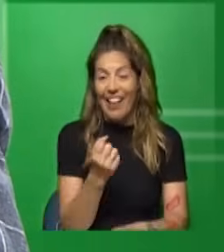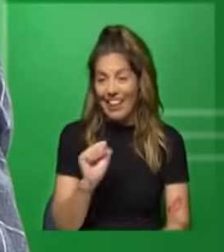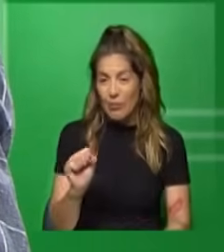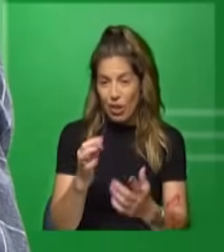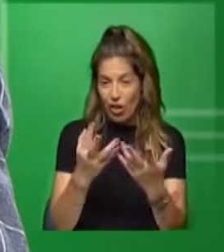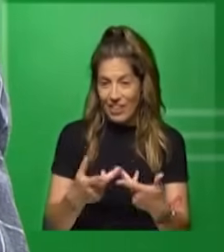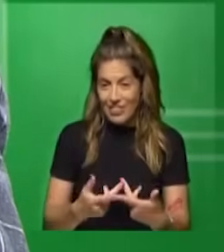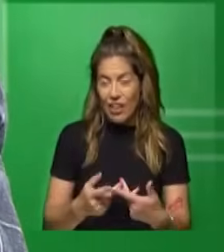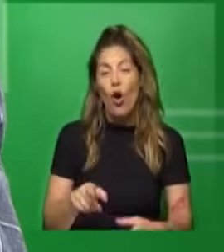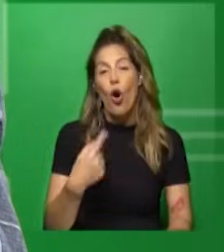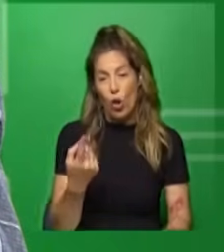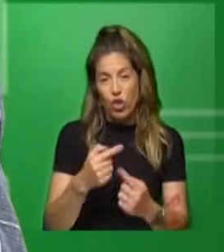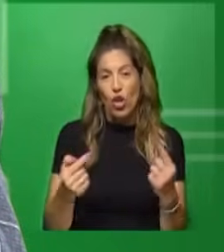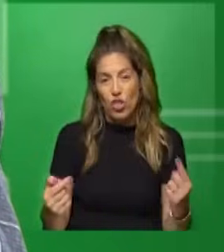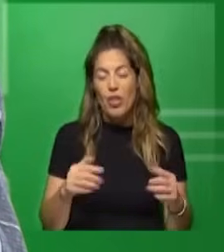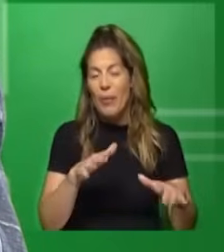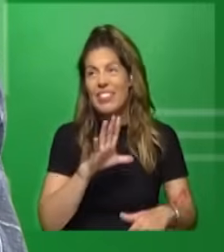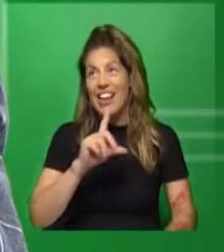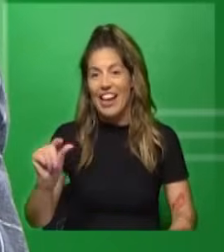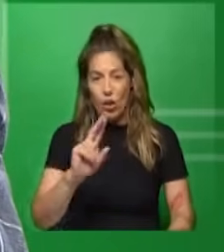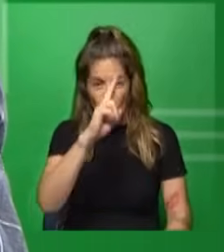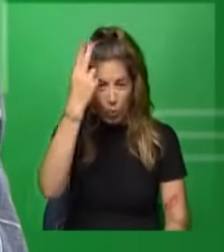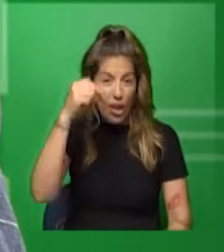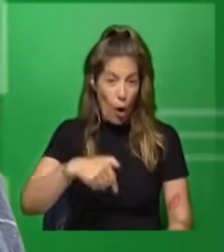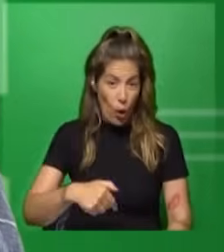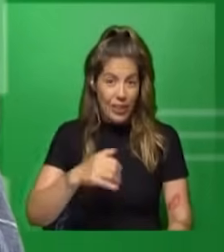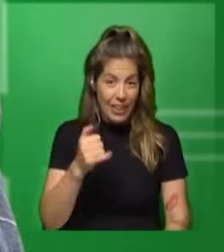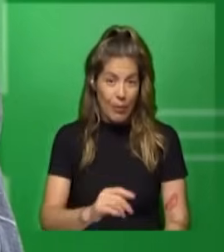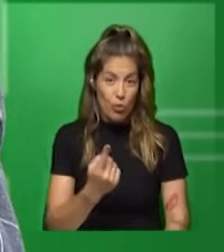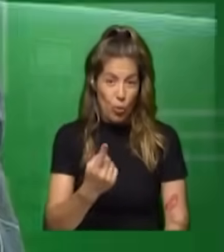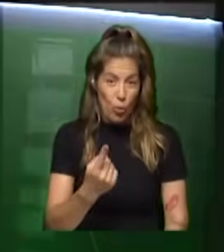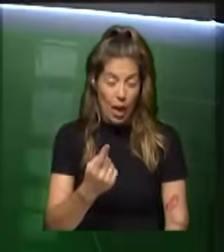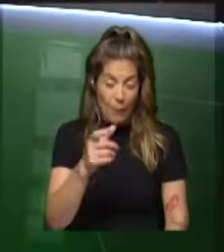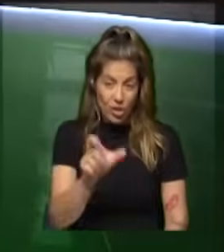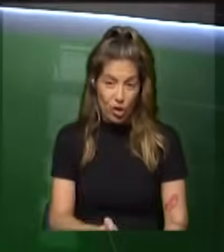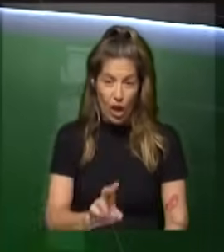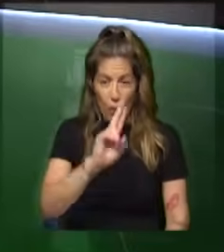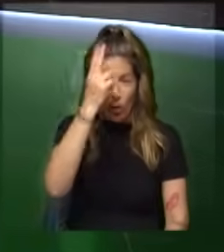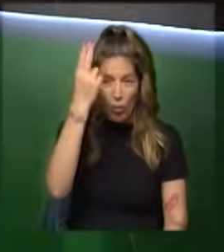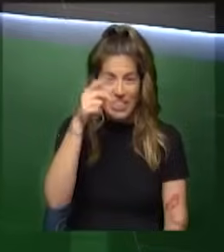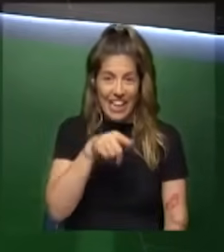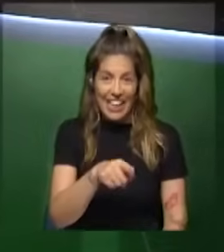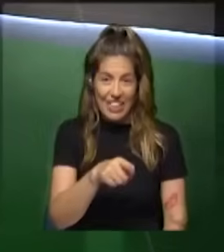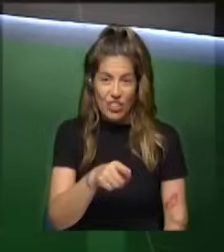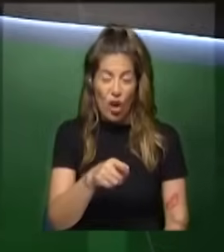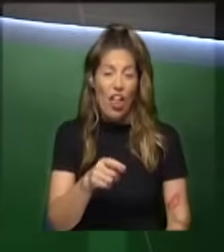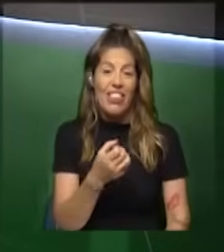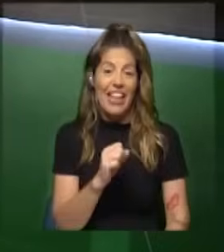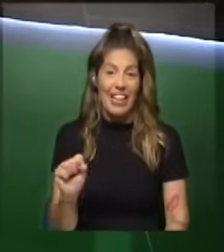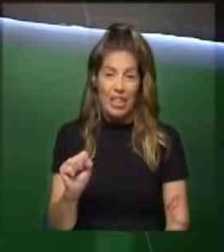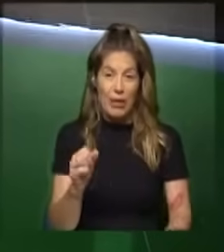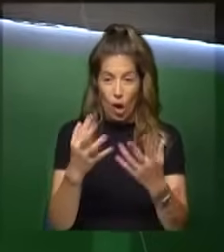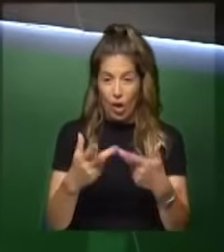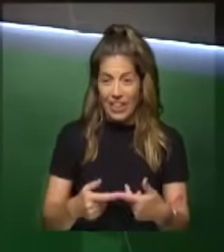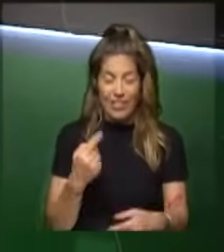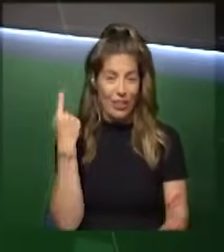está otro de los elementos que parecían lejanos a Uruguay, y hoy hasta tenemos un jugador uruguayo en ese juego del crimen